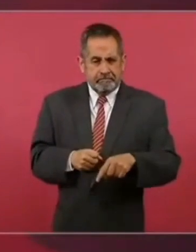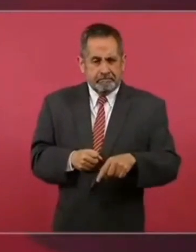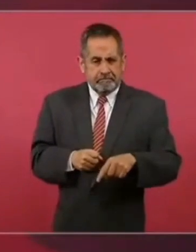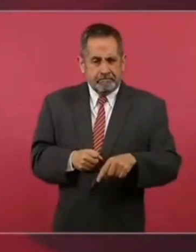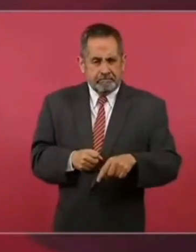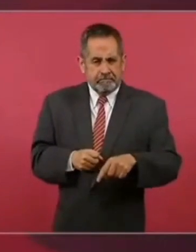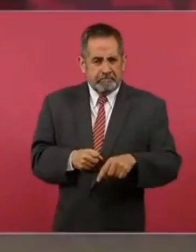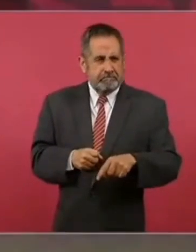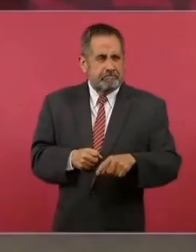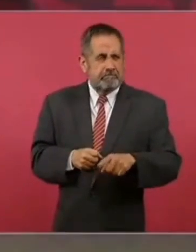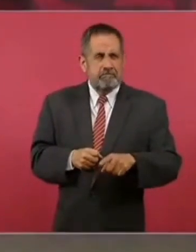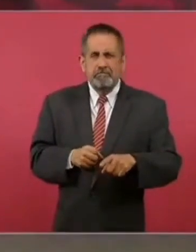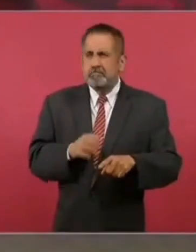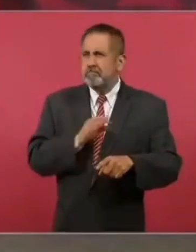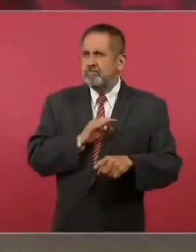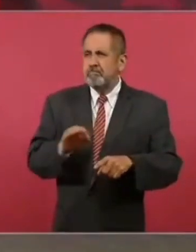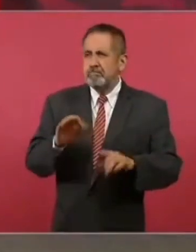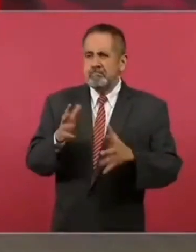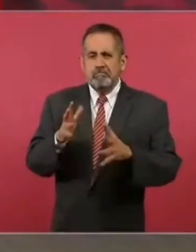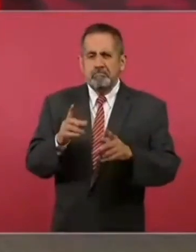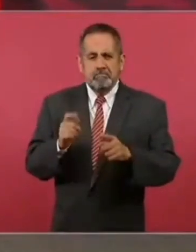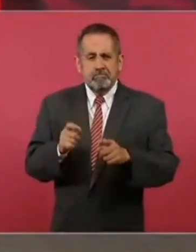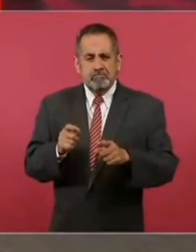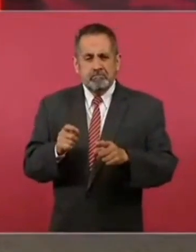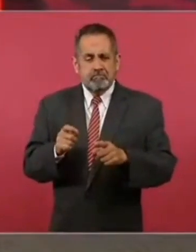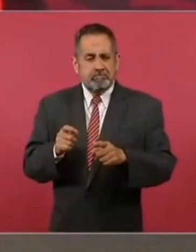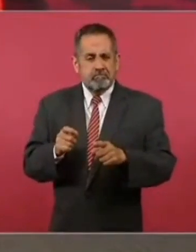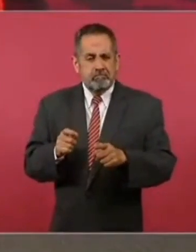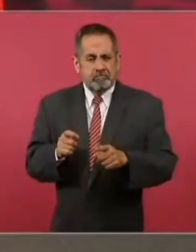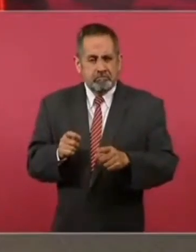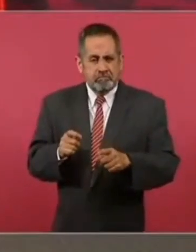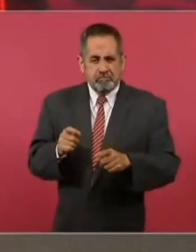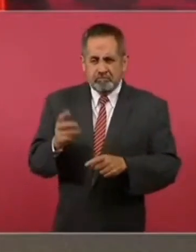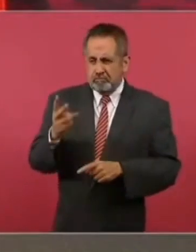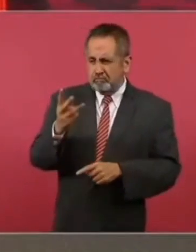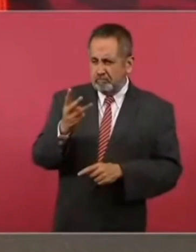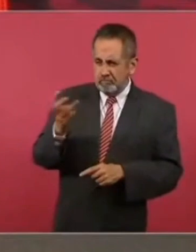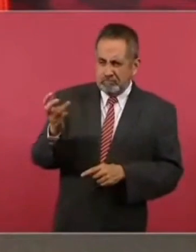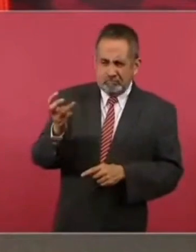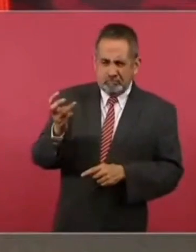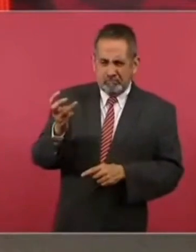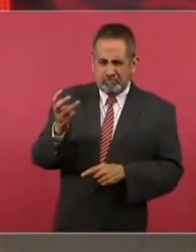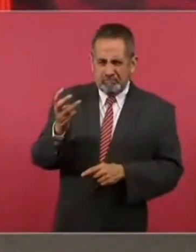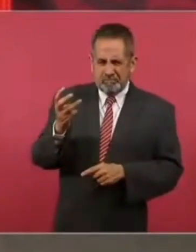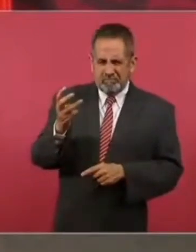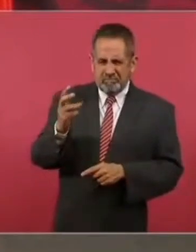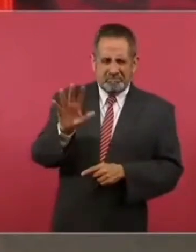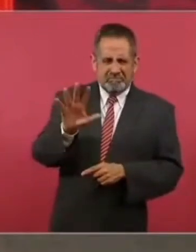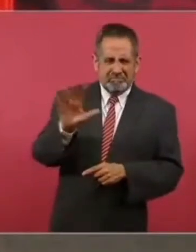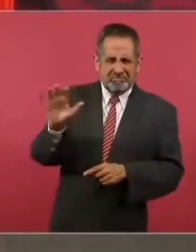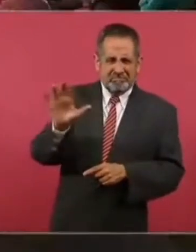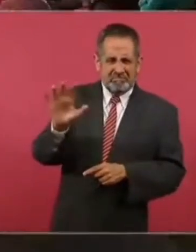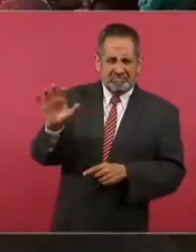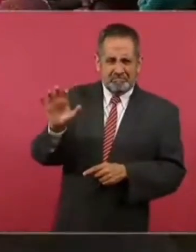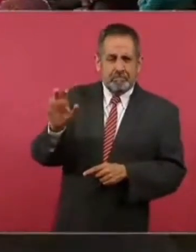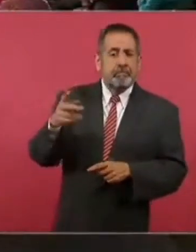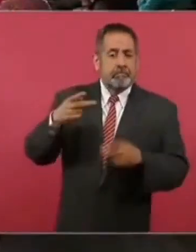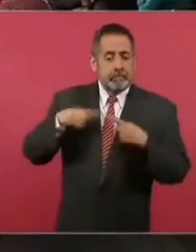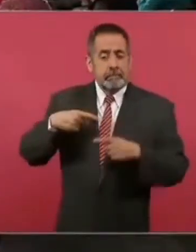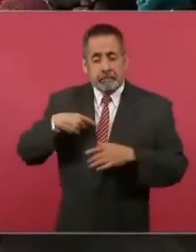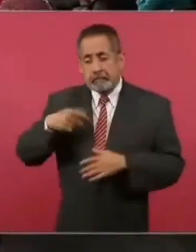han participado como trescientos quinientos buscadores